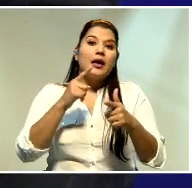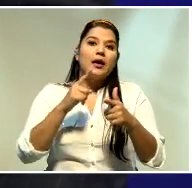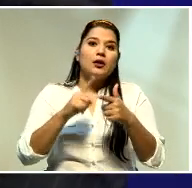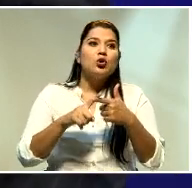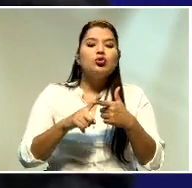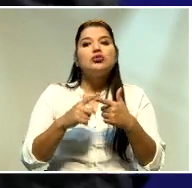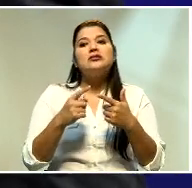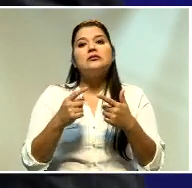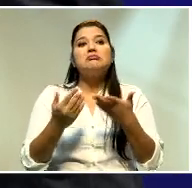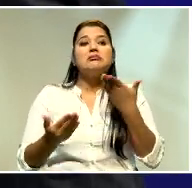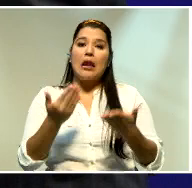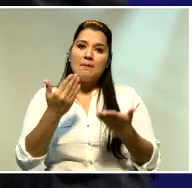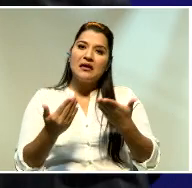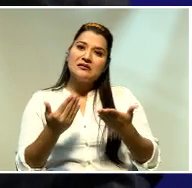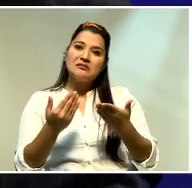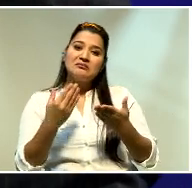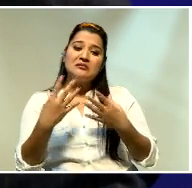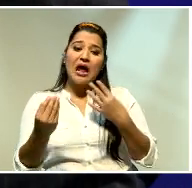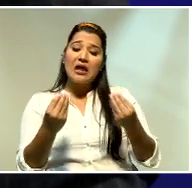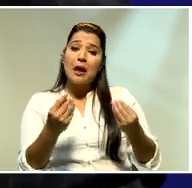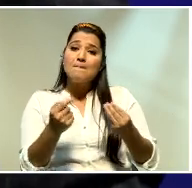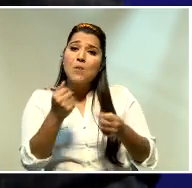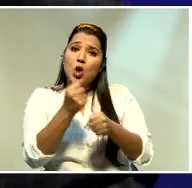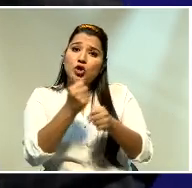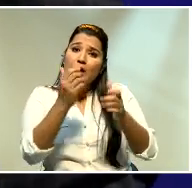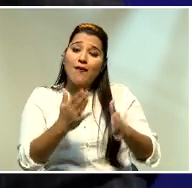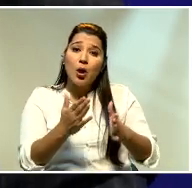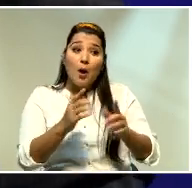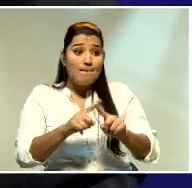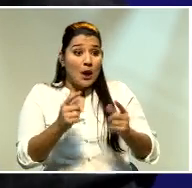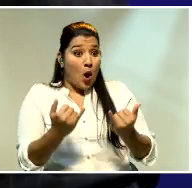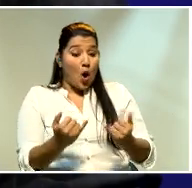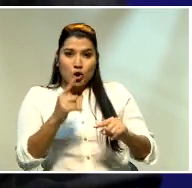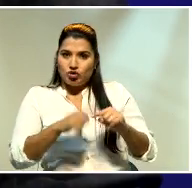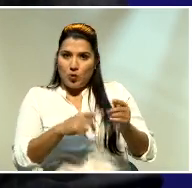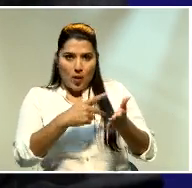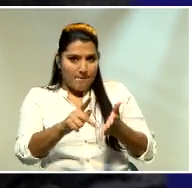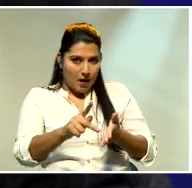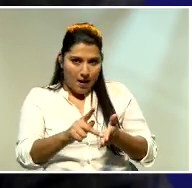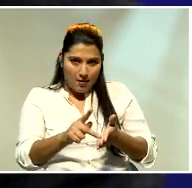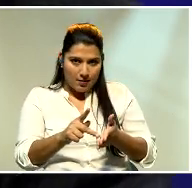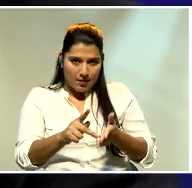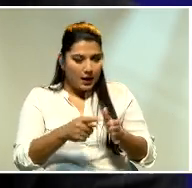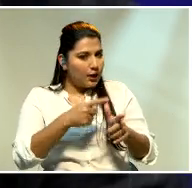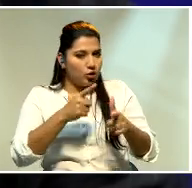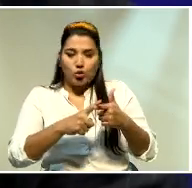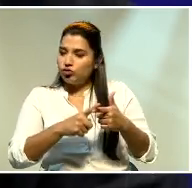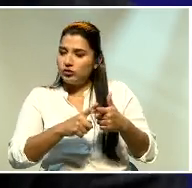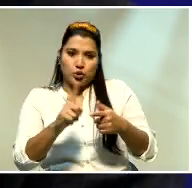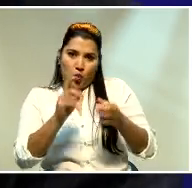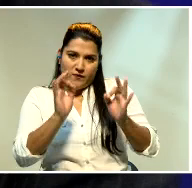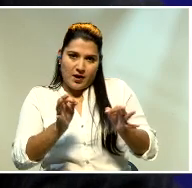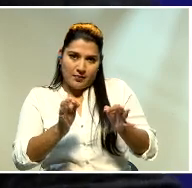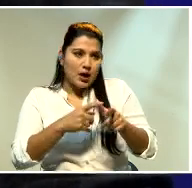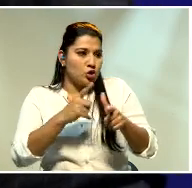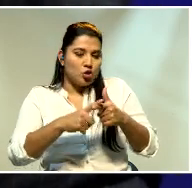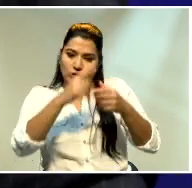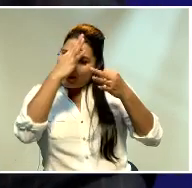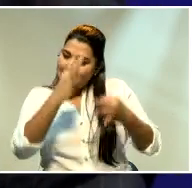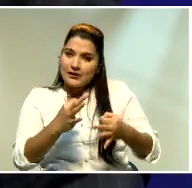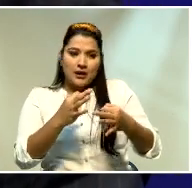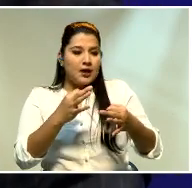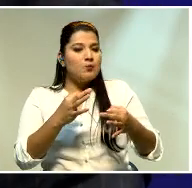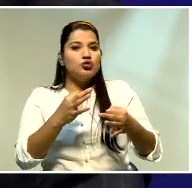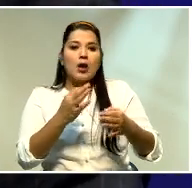gente tendríamos a literalmente cientos de trabajadores en Limón sin pagarles. Y eso no estaría bien. Entonces decidimos avanzar con Habdeba. La